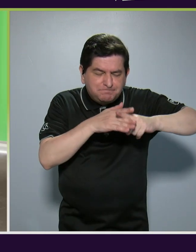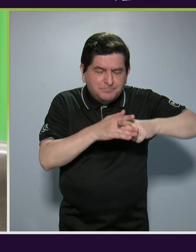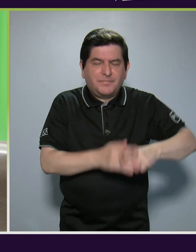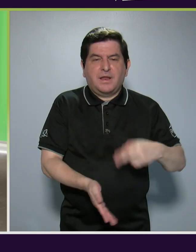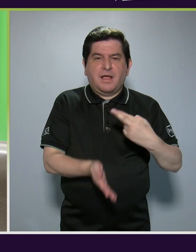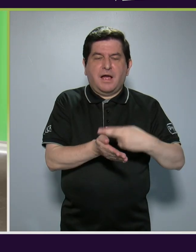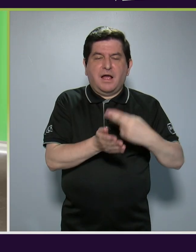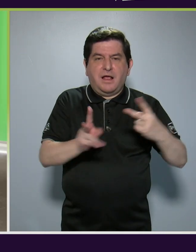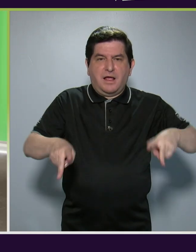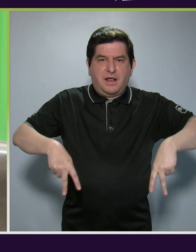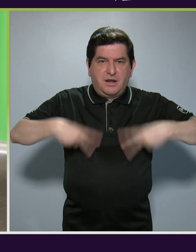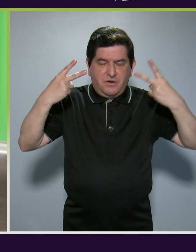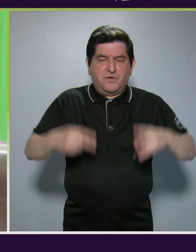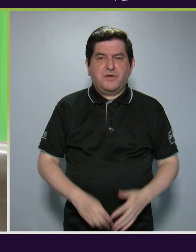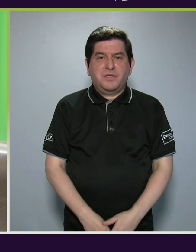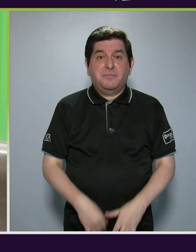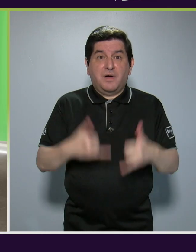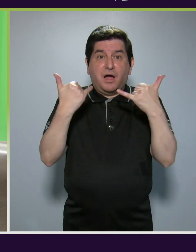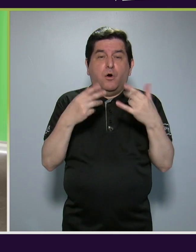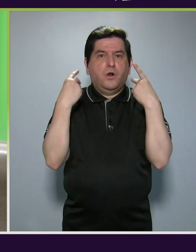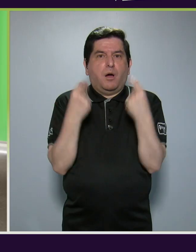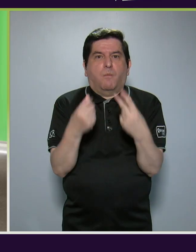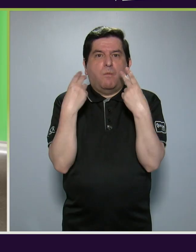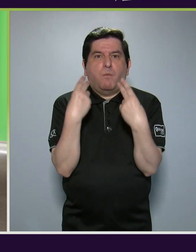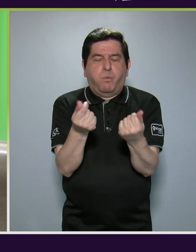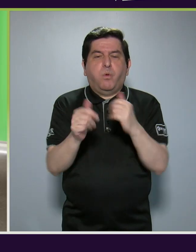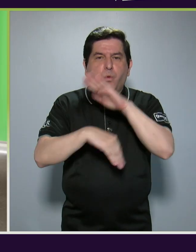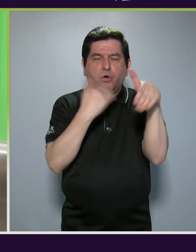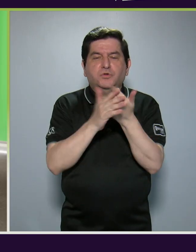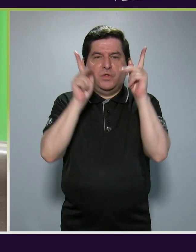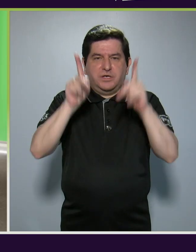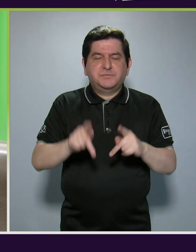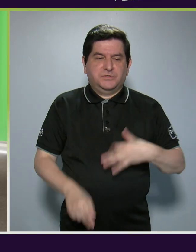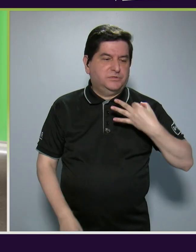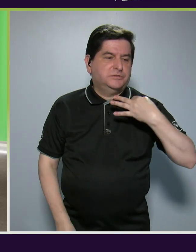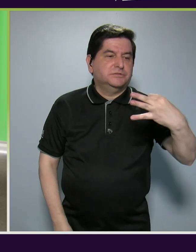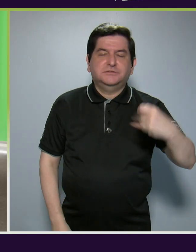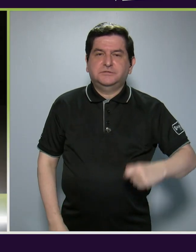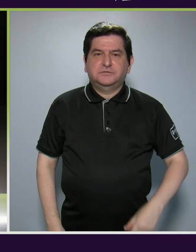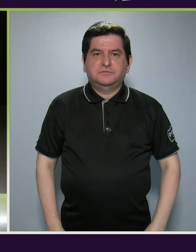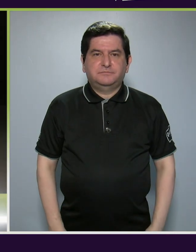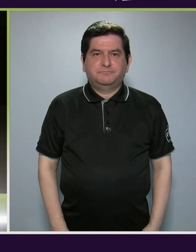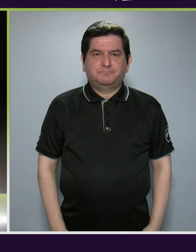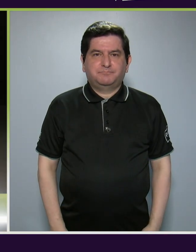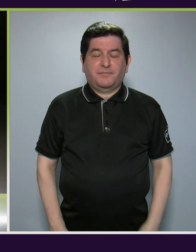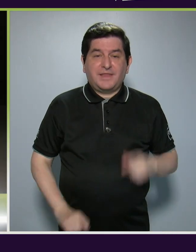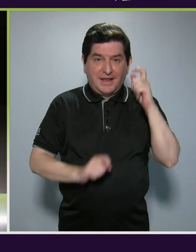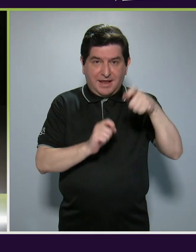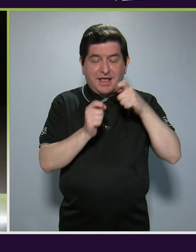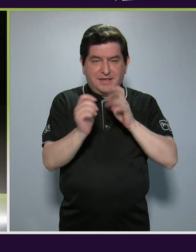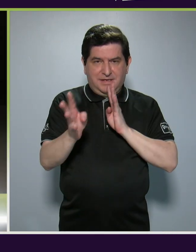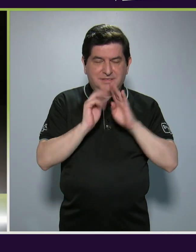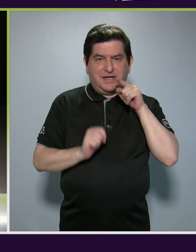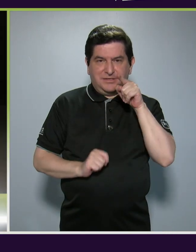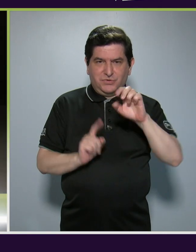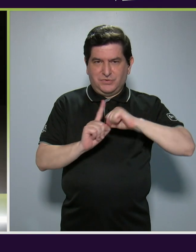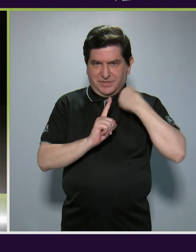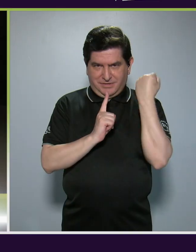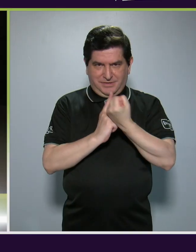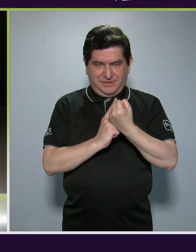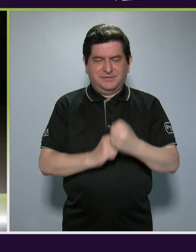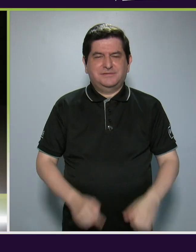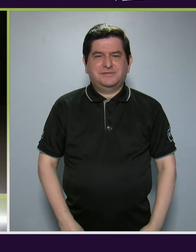vida de 200X que llevamos hoy todos y todas dentro de nuestra cotidianidad, ¿verdad? Claro, y vamos precisamente a conversar de eso en